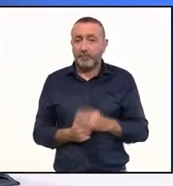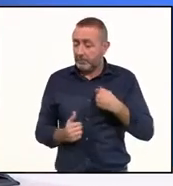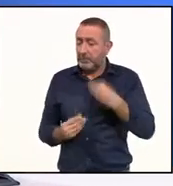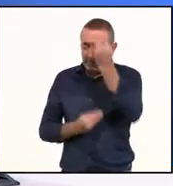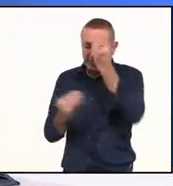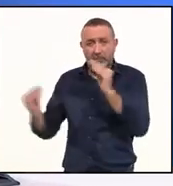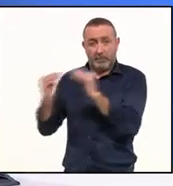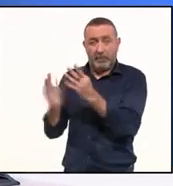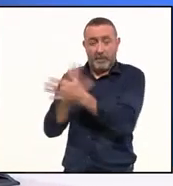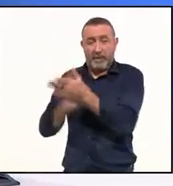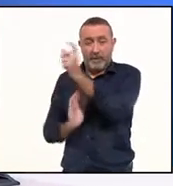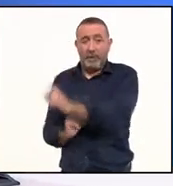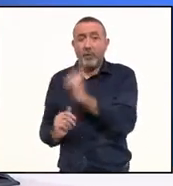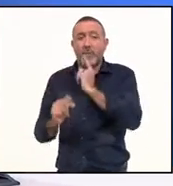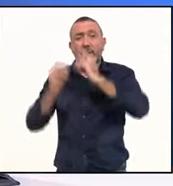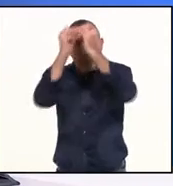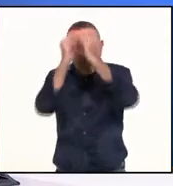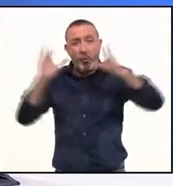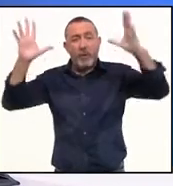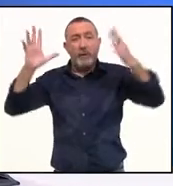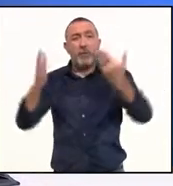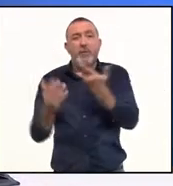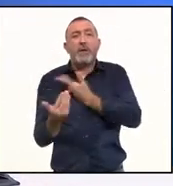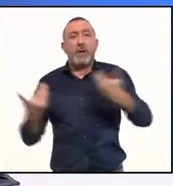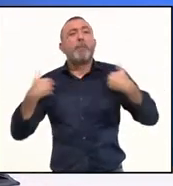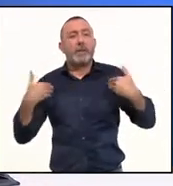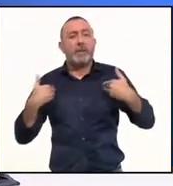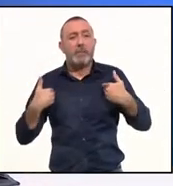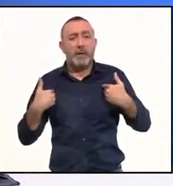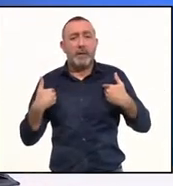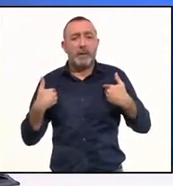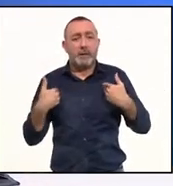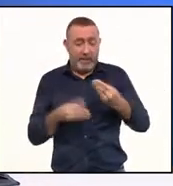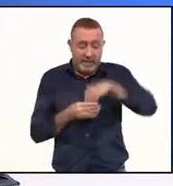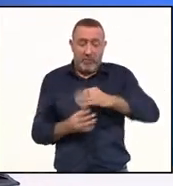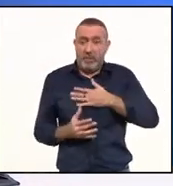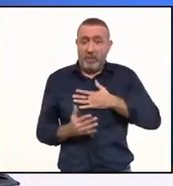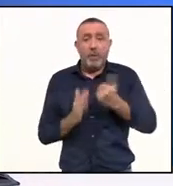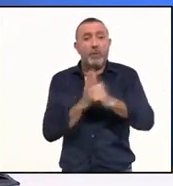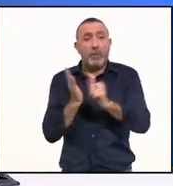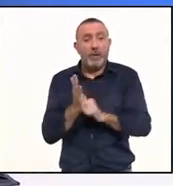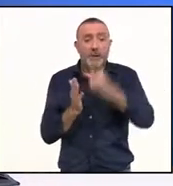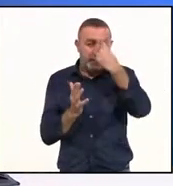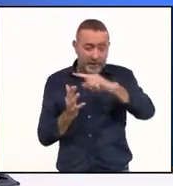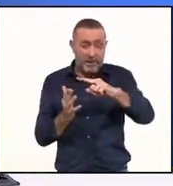referencia en el concepto de víctimas a nosotros aunque el propio programa tiene que definir entre víctima autor para identificarlo